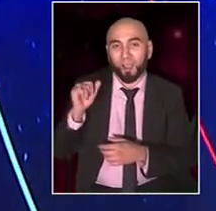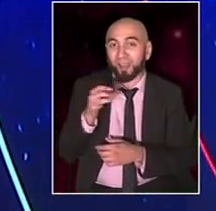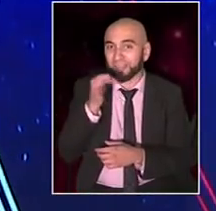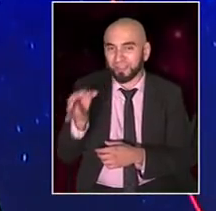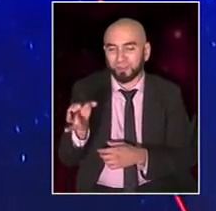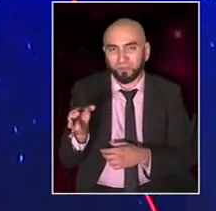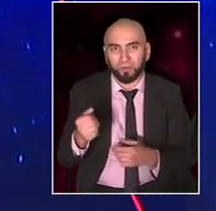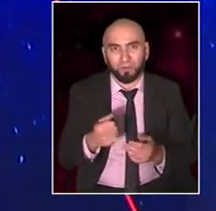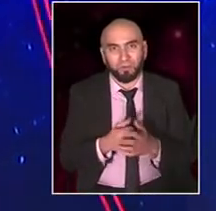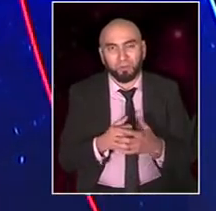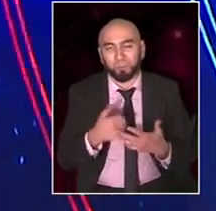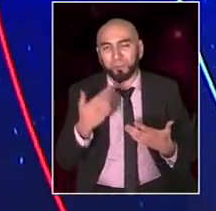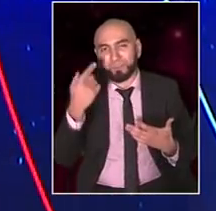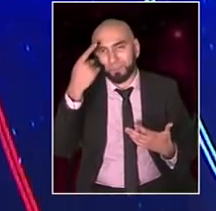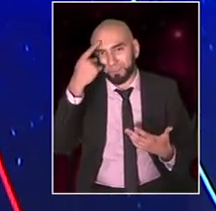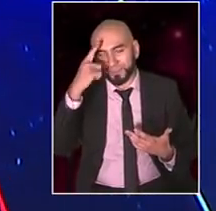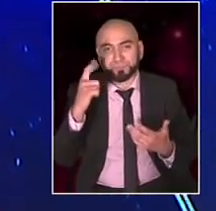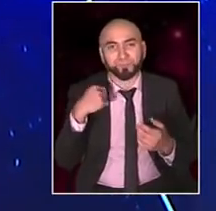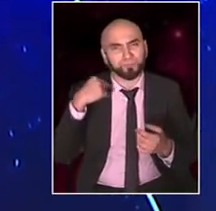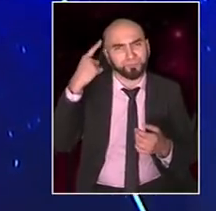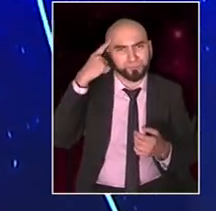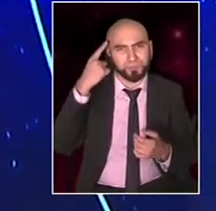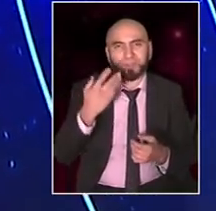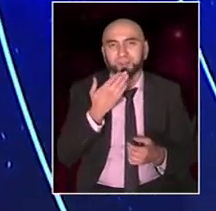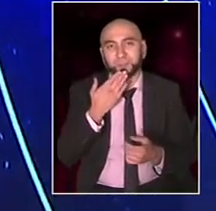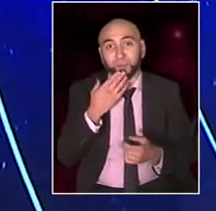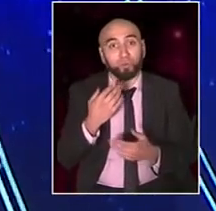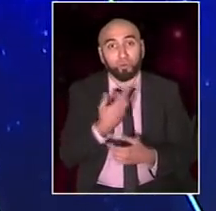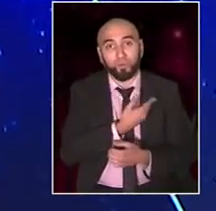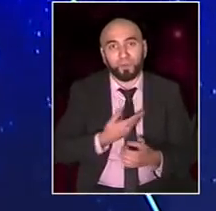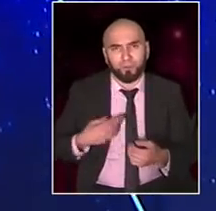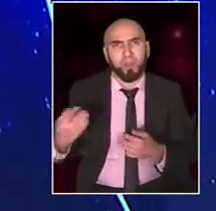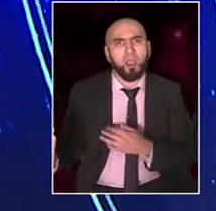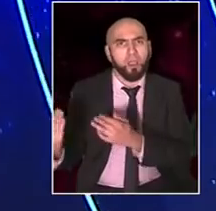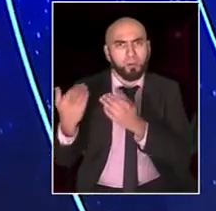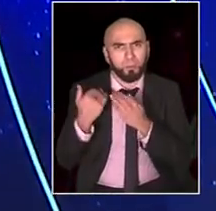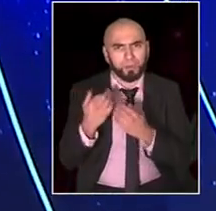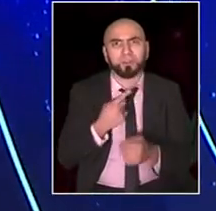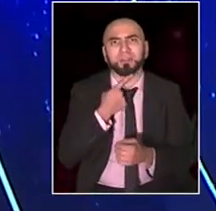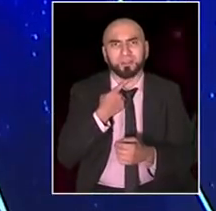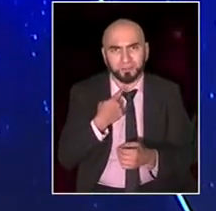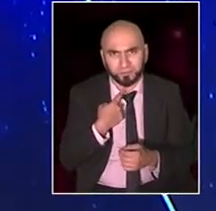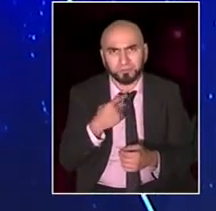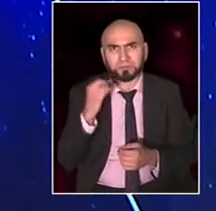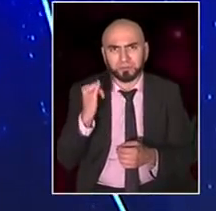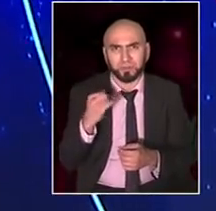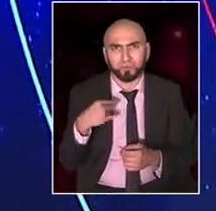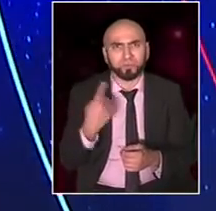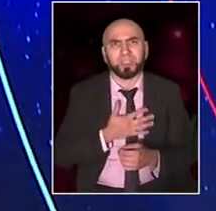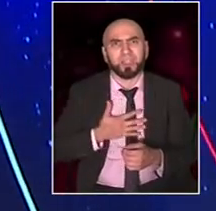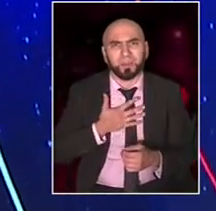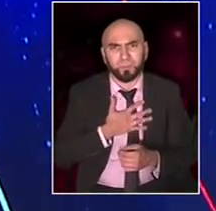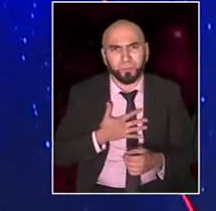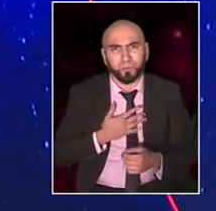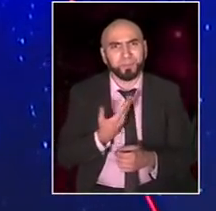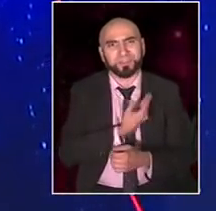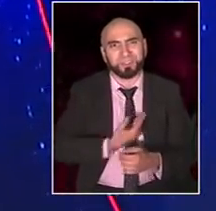Entonces, bueno, yo creo que también el gobierno nos ha apoyado, tiene interés. Nosotros queremos tener presidentes y presidentas de la República que